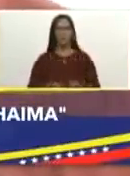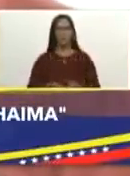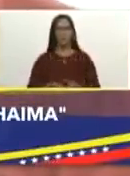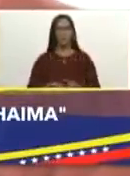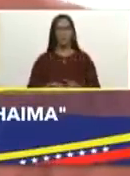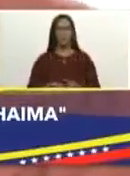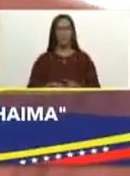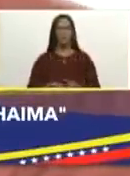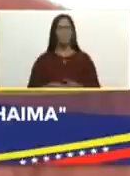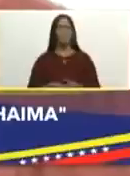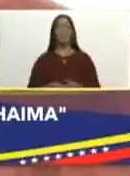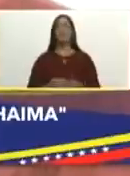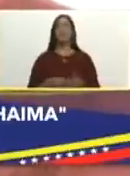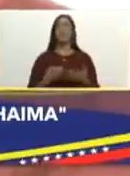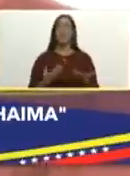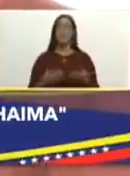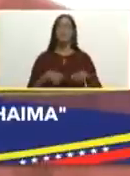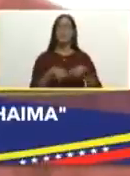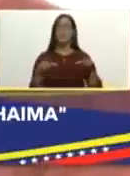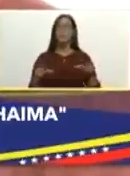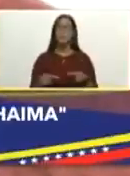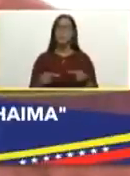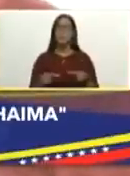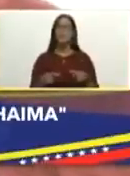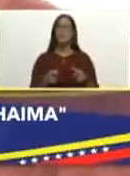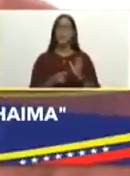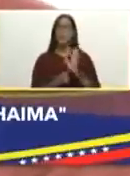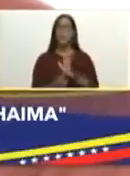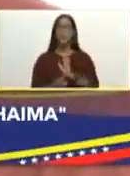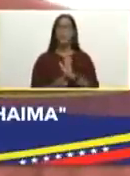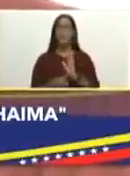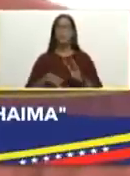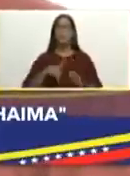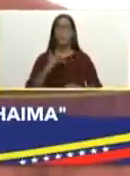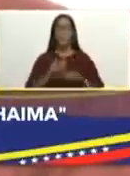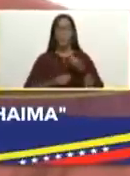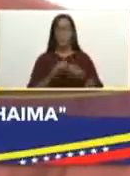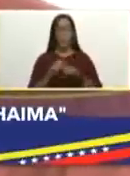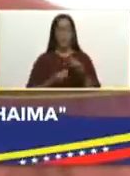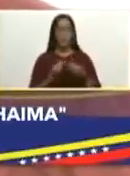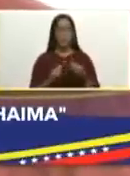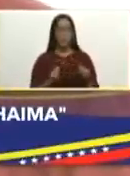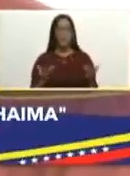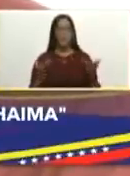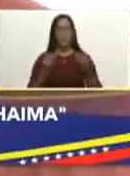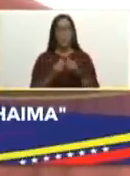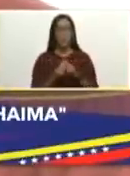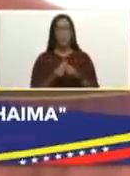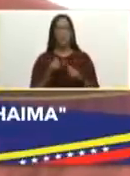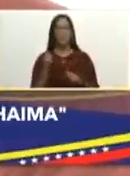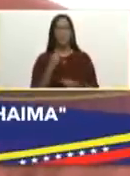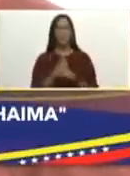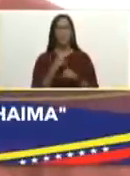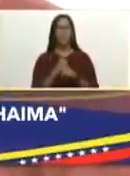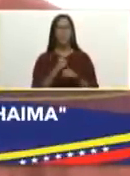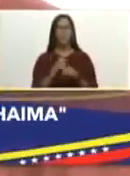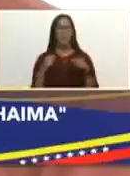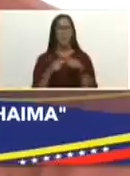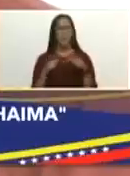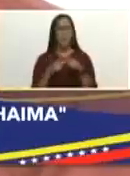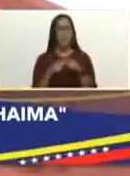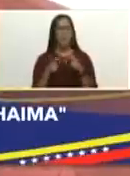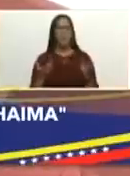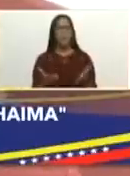La macoya Chaima es una muestra de lo que podemos hacer en conjunto de como trabajo de equipo para